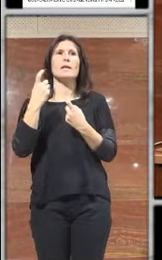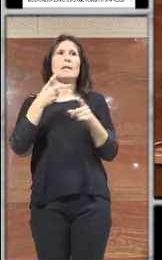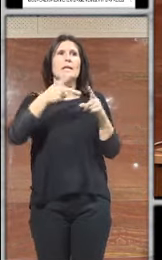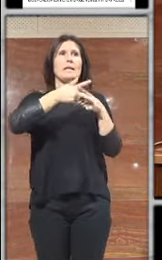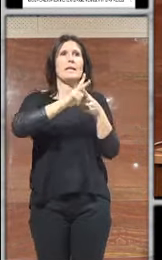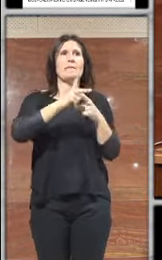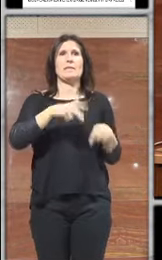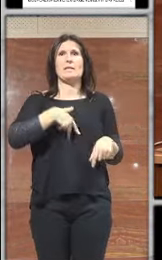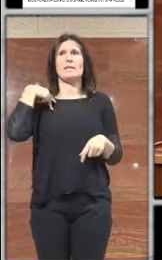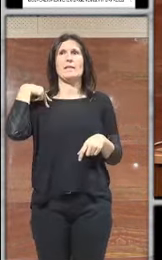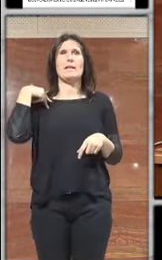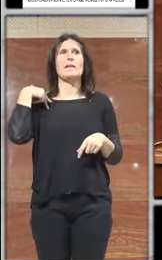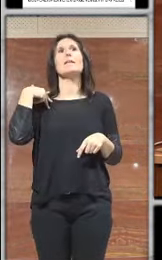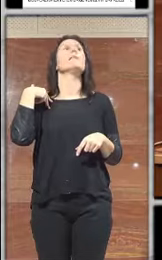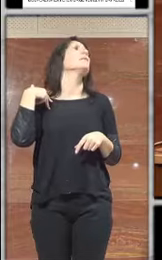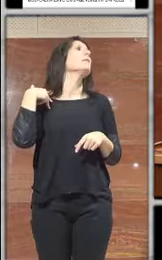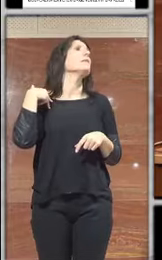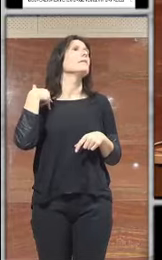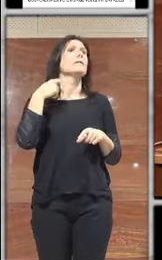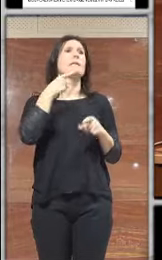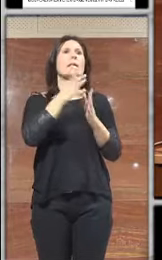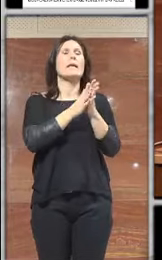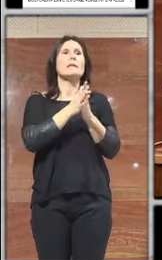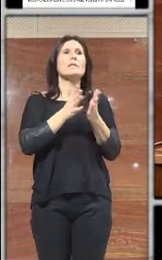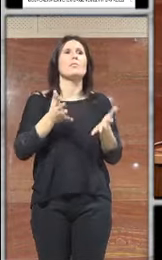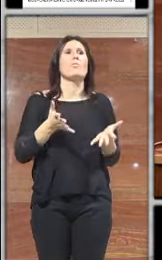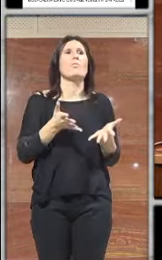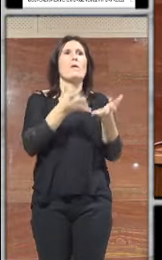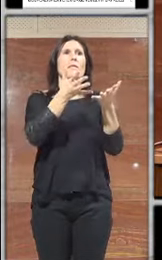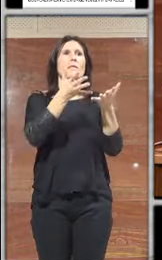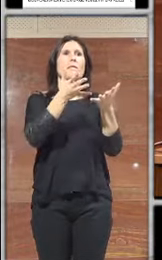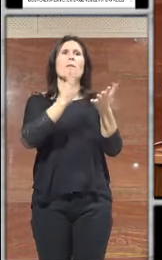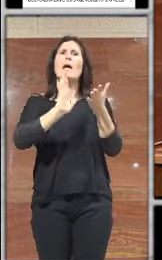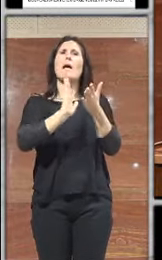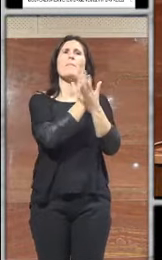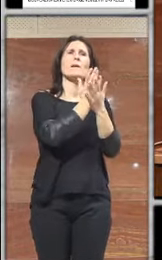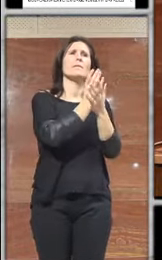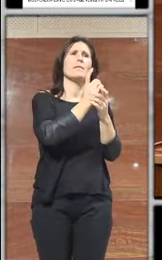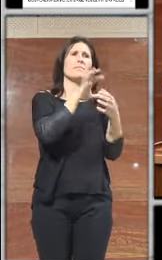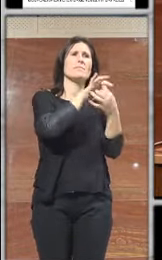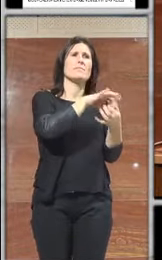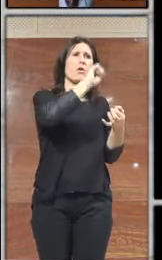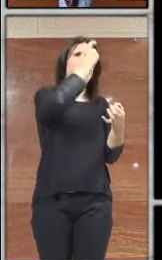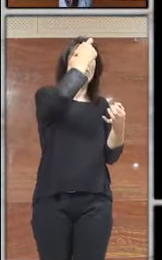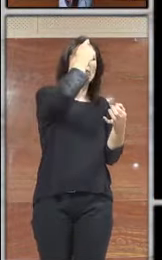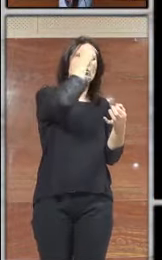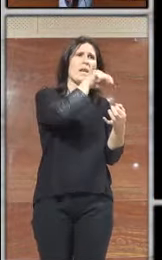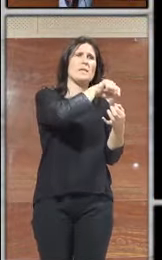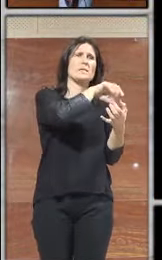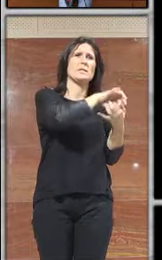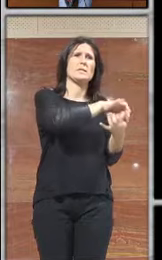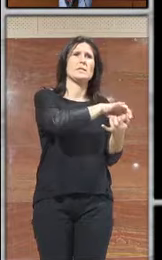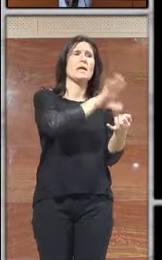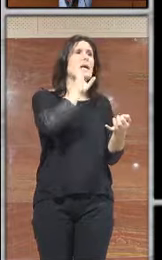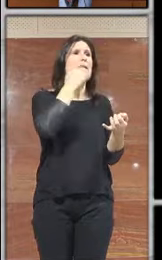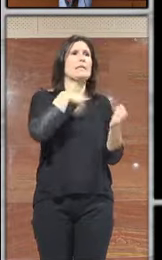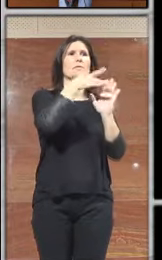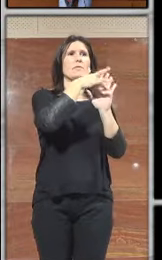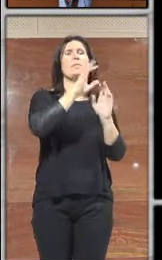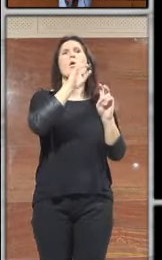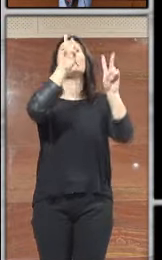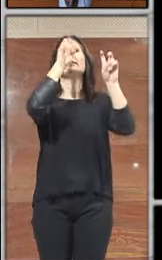herramientas en general de estimulación que no fueran conceptuales. Tiene esto que ver bastante con lo que hemos visto del